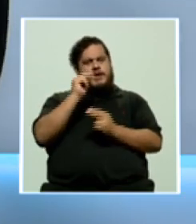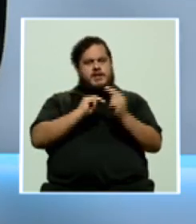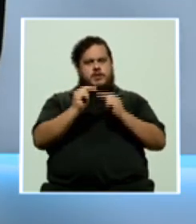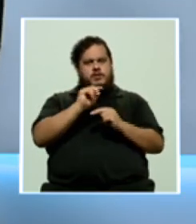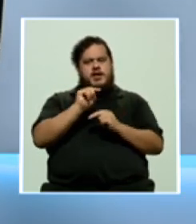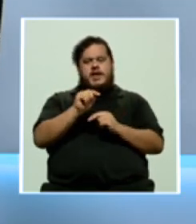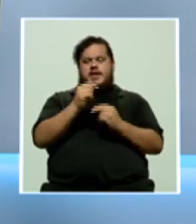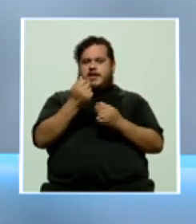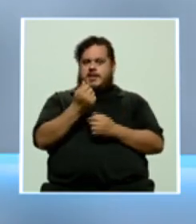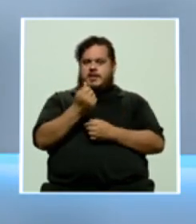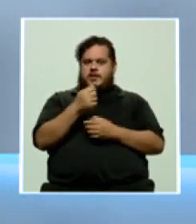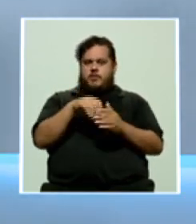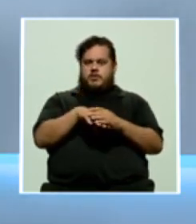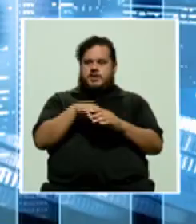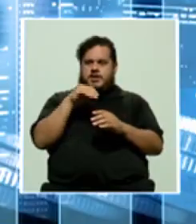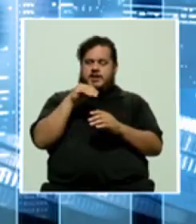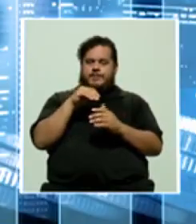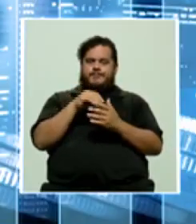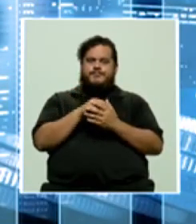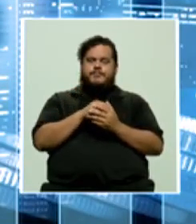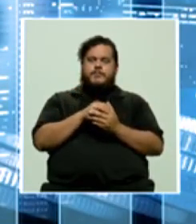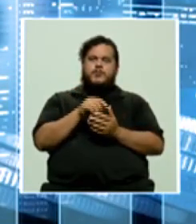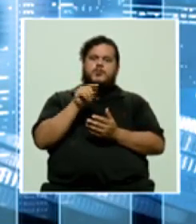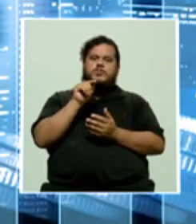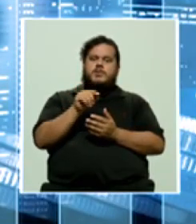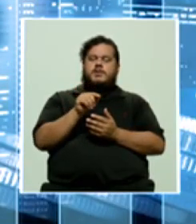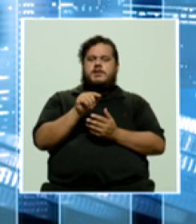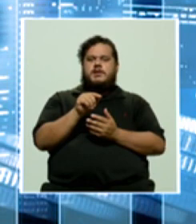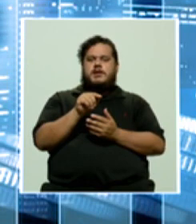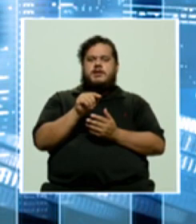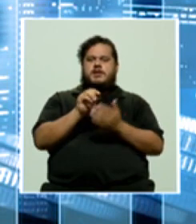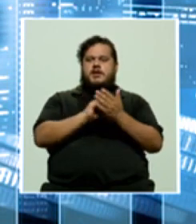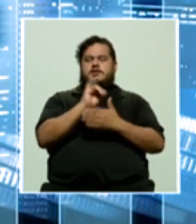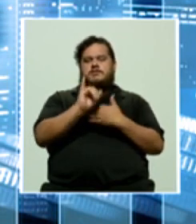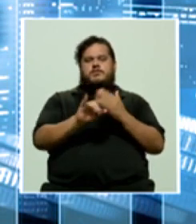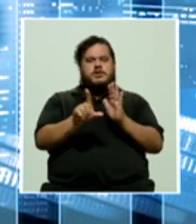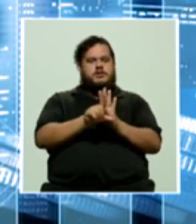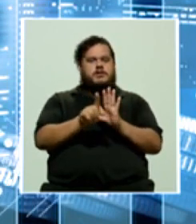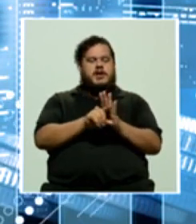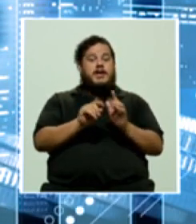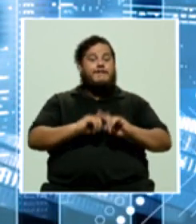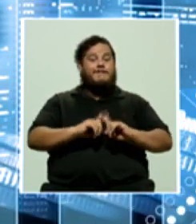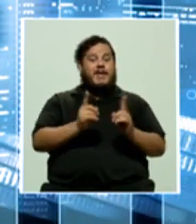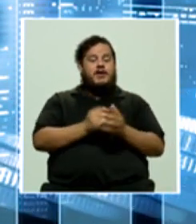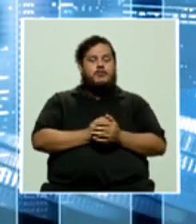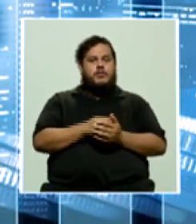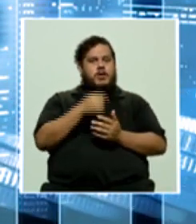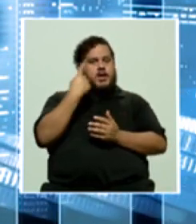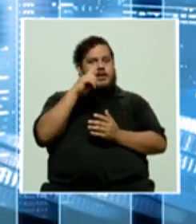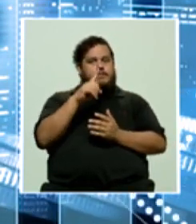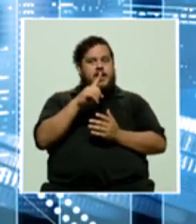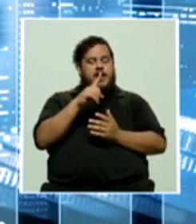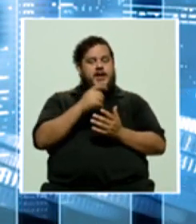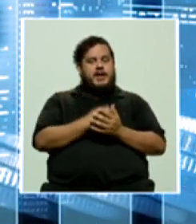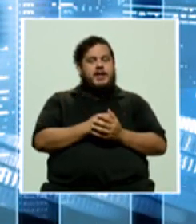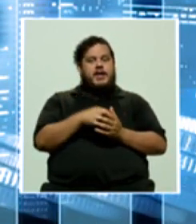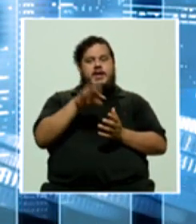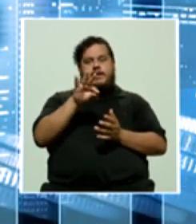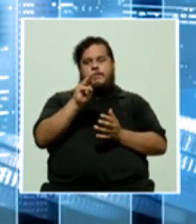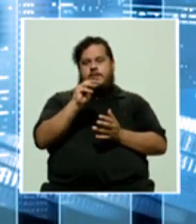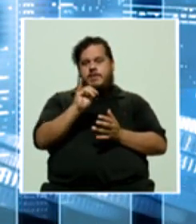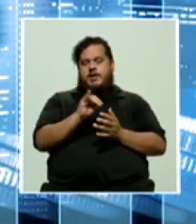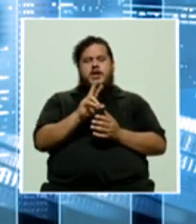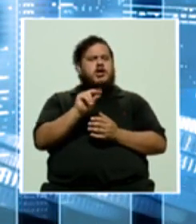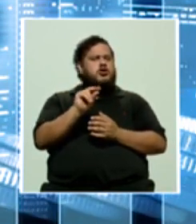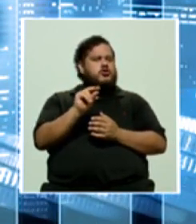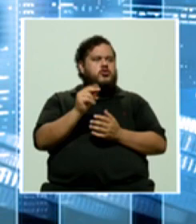dinero saldría de este proyecto de ley. Pero para el fondo parece decir que no es